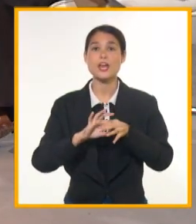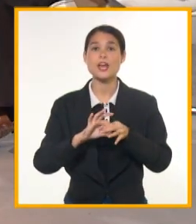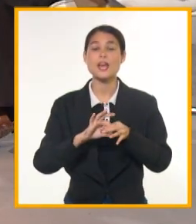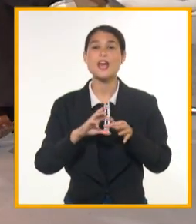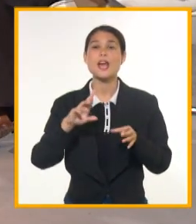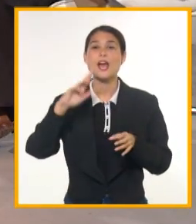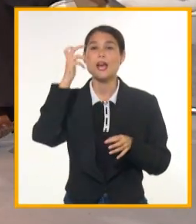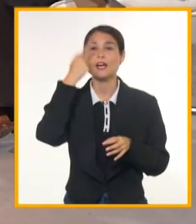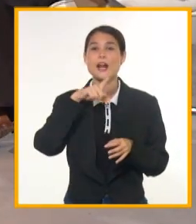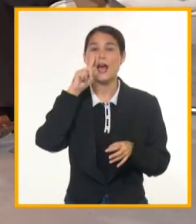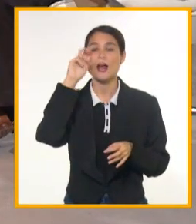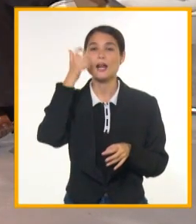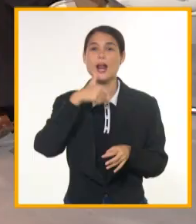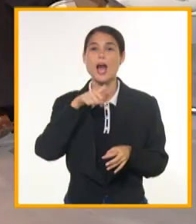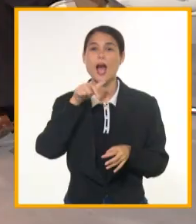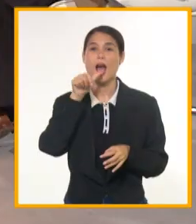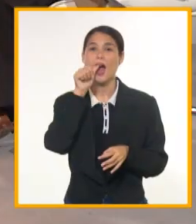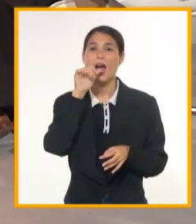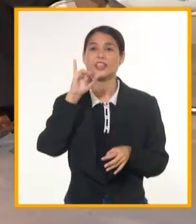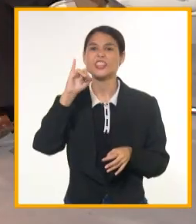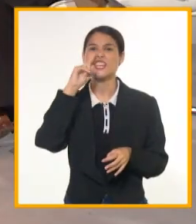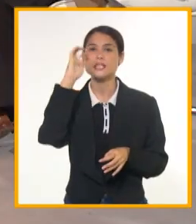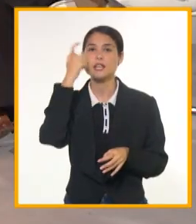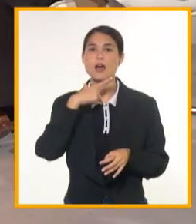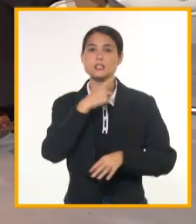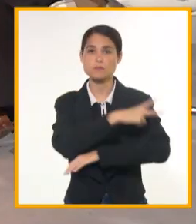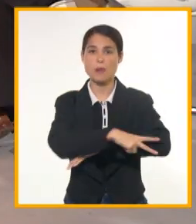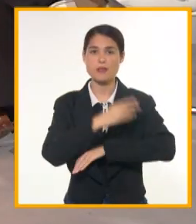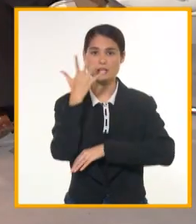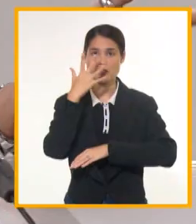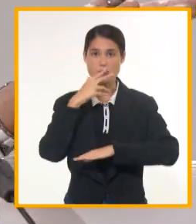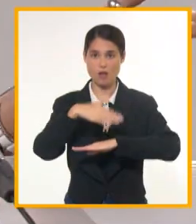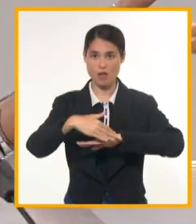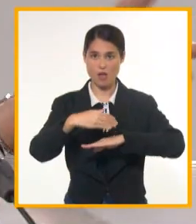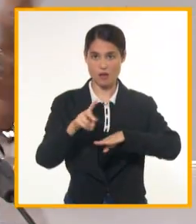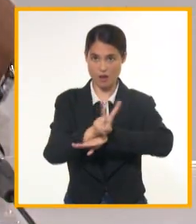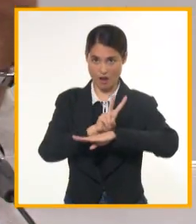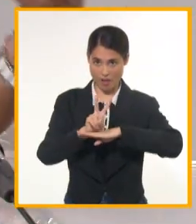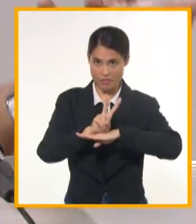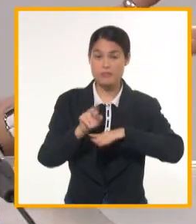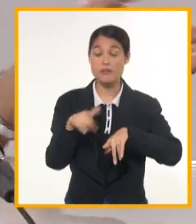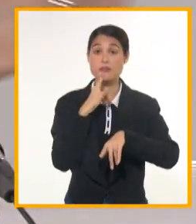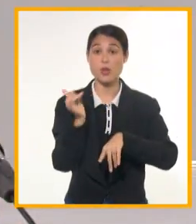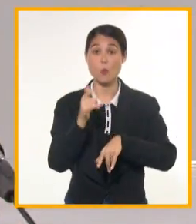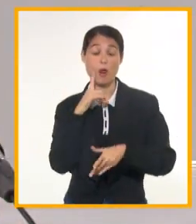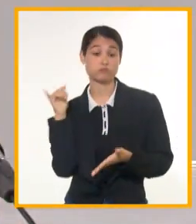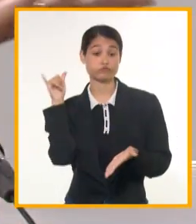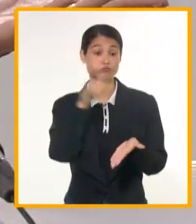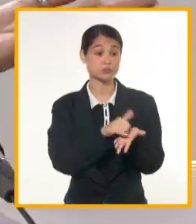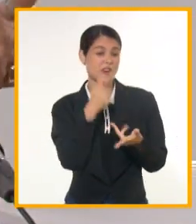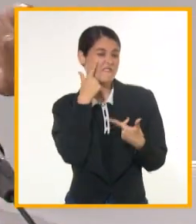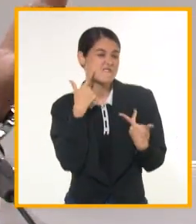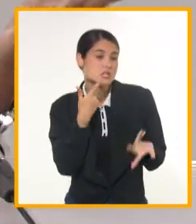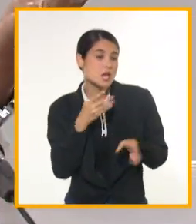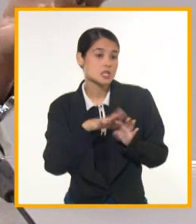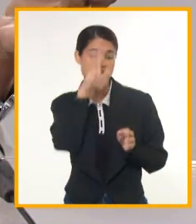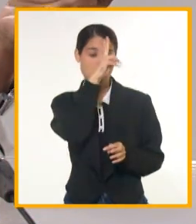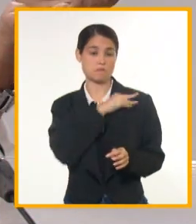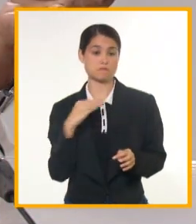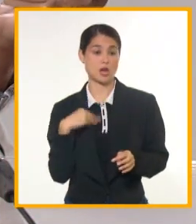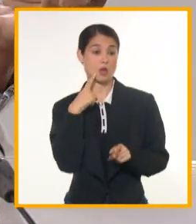depende de una visa para que yo vaya a Estados Unidos, salvar 20 personas que son atendidas por médicos cubanos, renuncio a la visa.